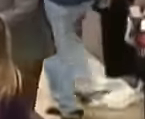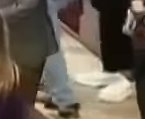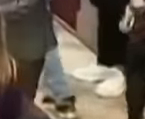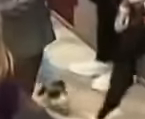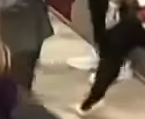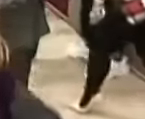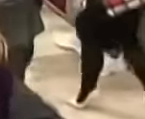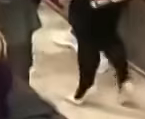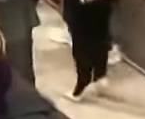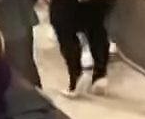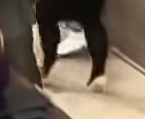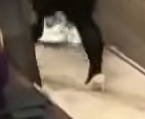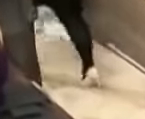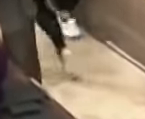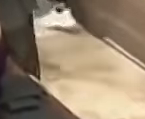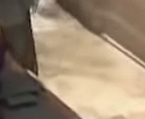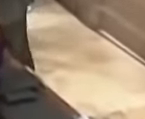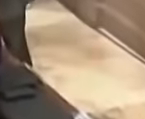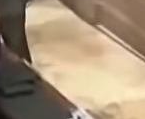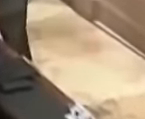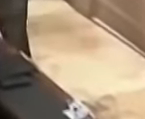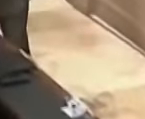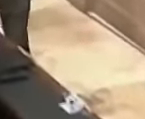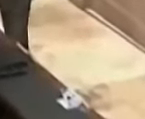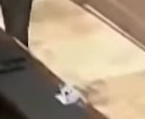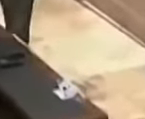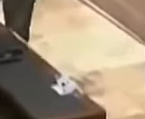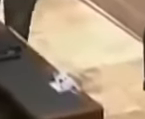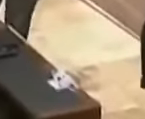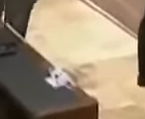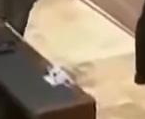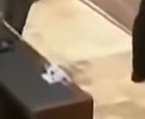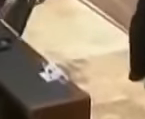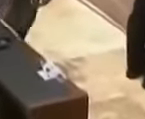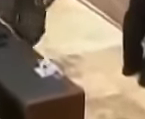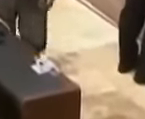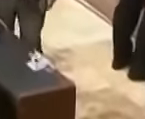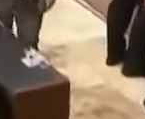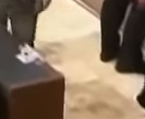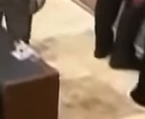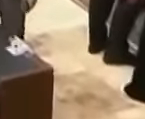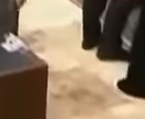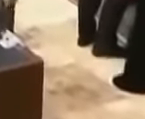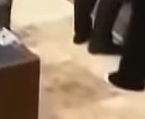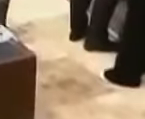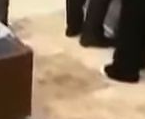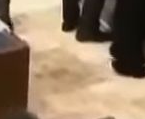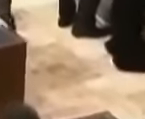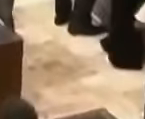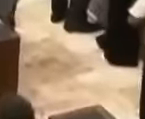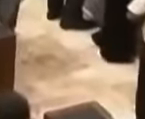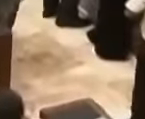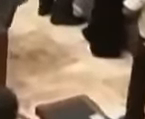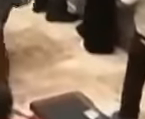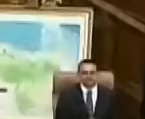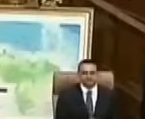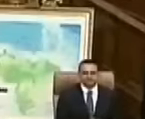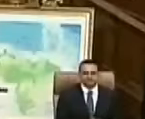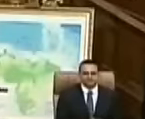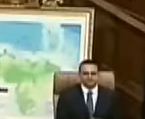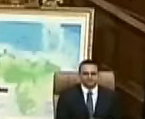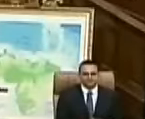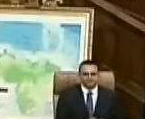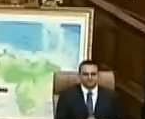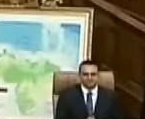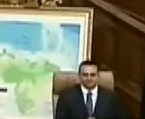de instalación donde ha sido ratificada la Junta Directiva del Parlamento venezolano integrada por el diputado Jorge Rodríguez, queridas diputadas, el